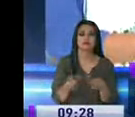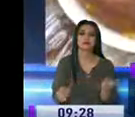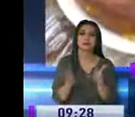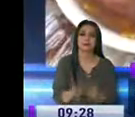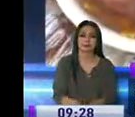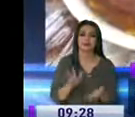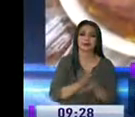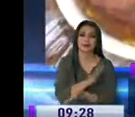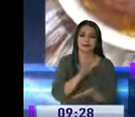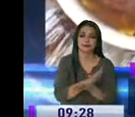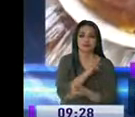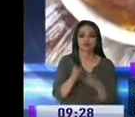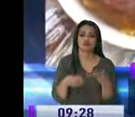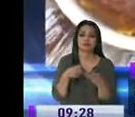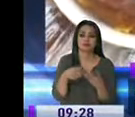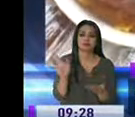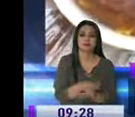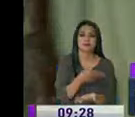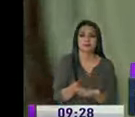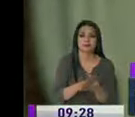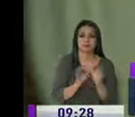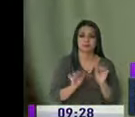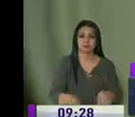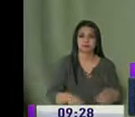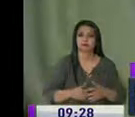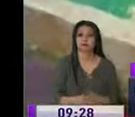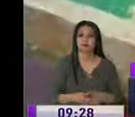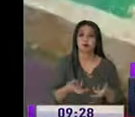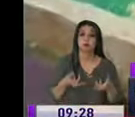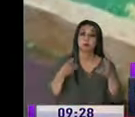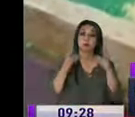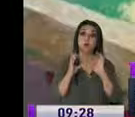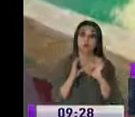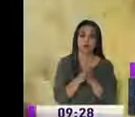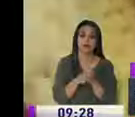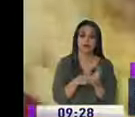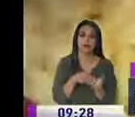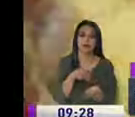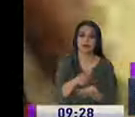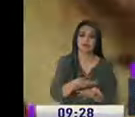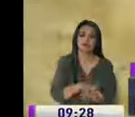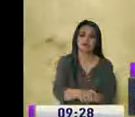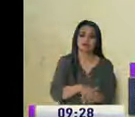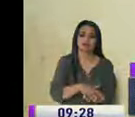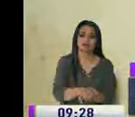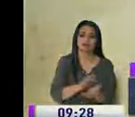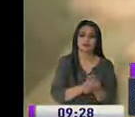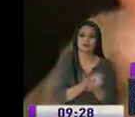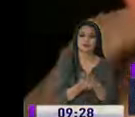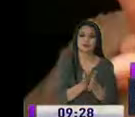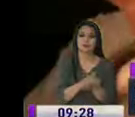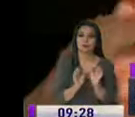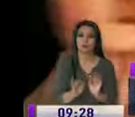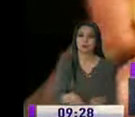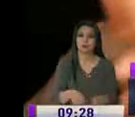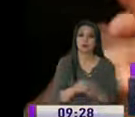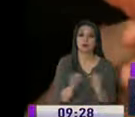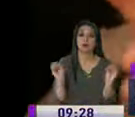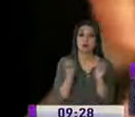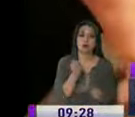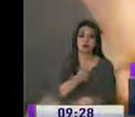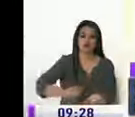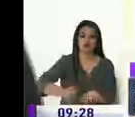cebolla, la mantequilla y el queso. Los granos se hacen harina, entre los que destacan la tortilla. La bebida más